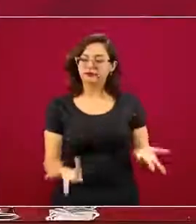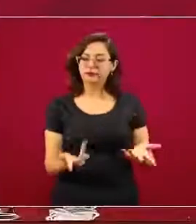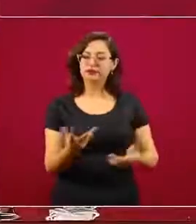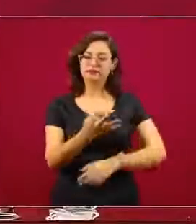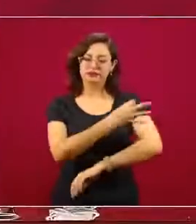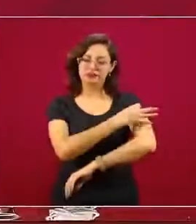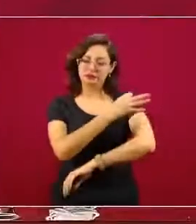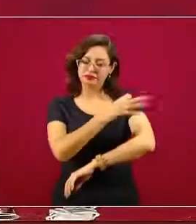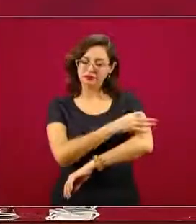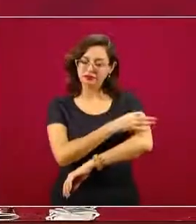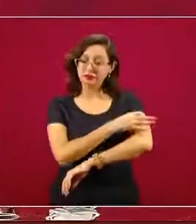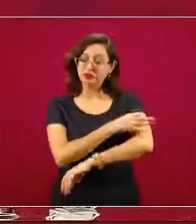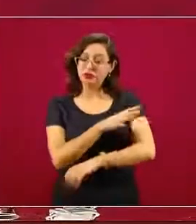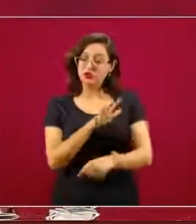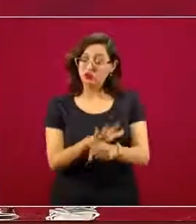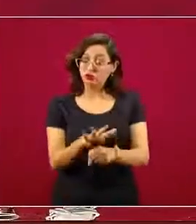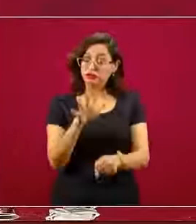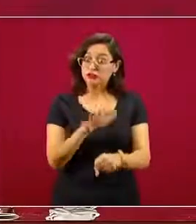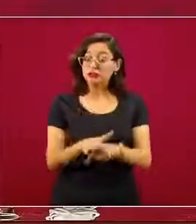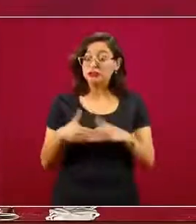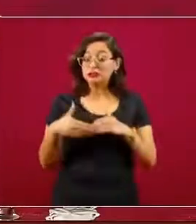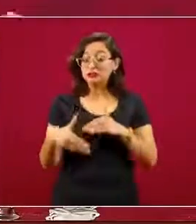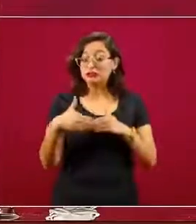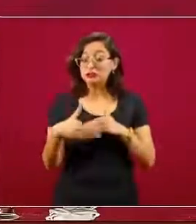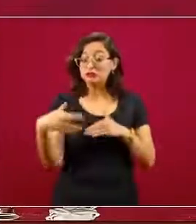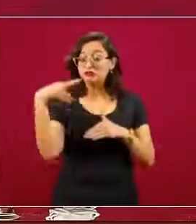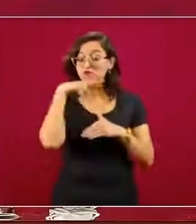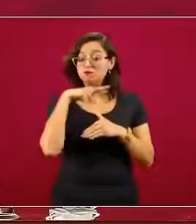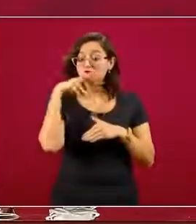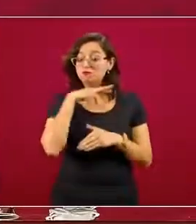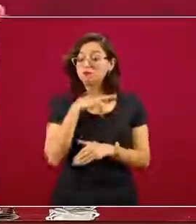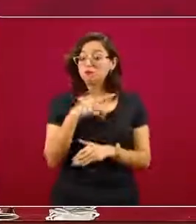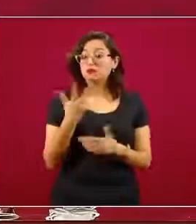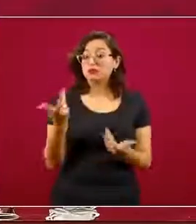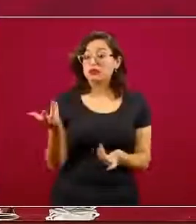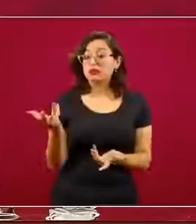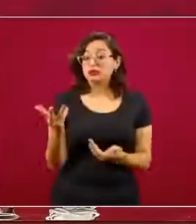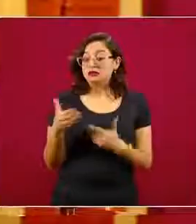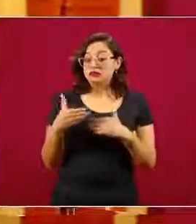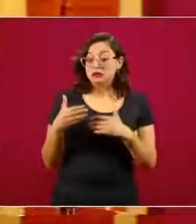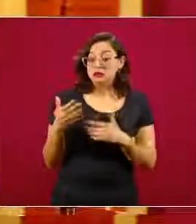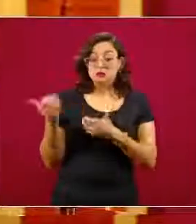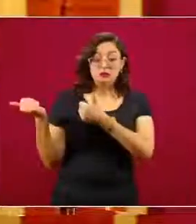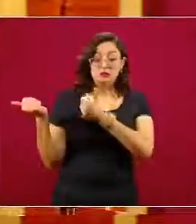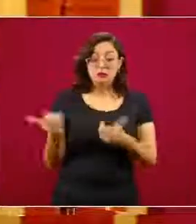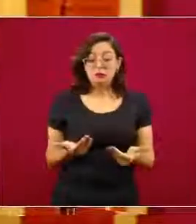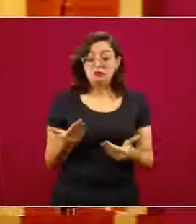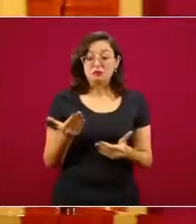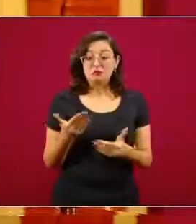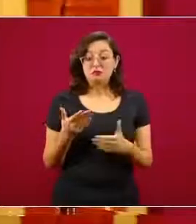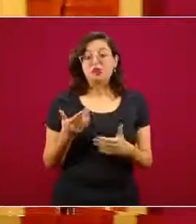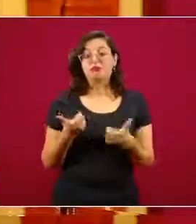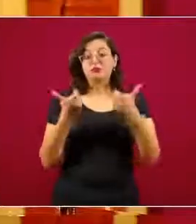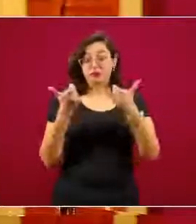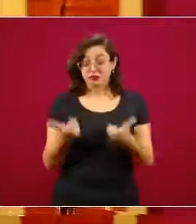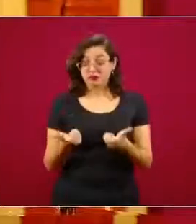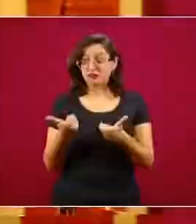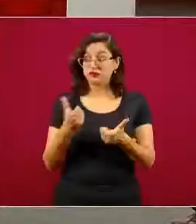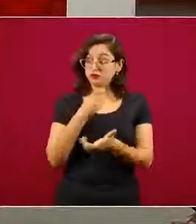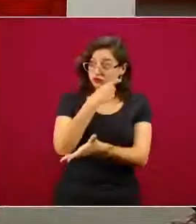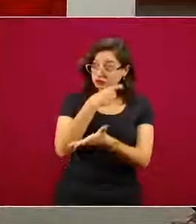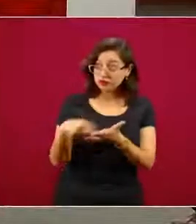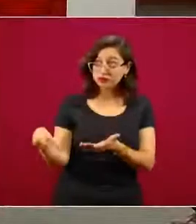vacuna en un tiempo breve, porque si no se tiene suficiente vacuna en un tiempo breve, y eso implica también el costo del